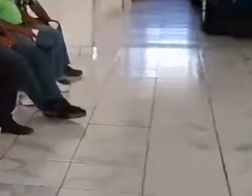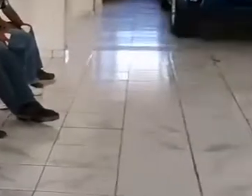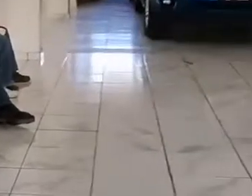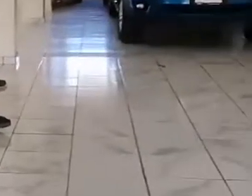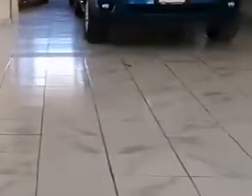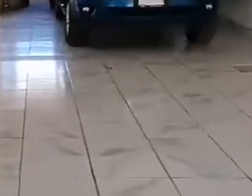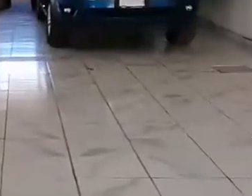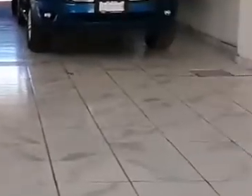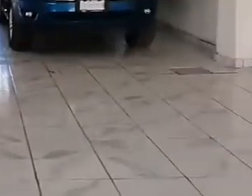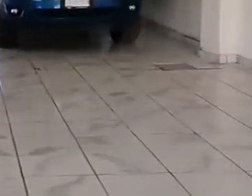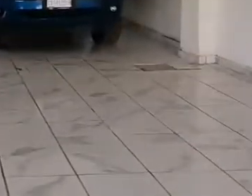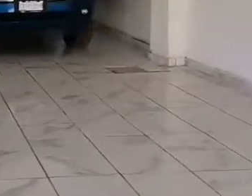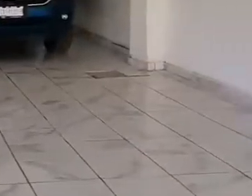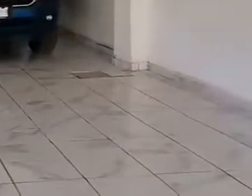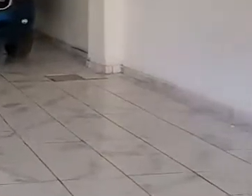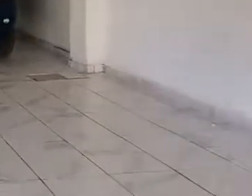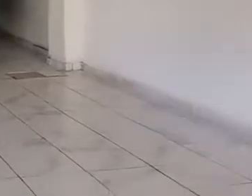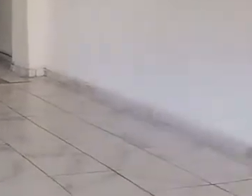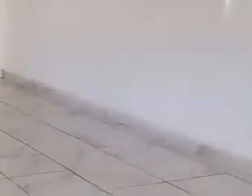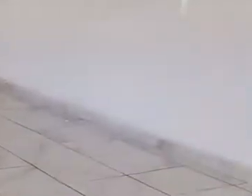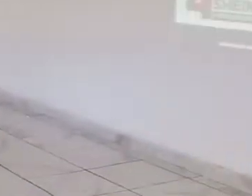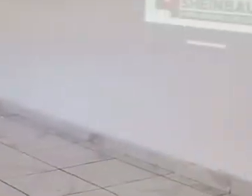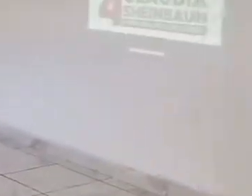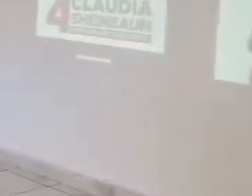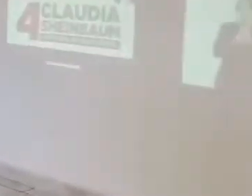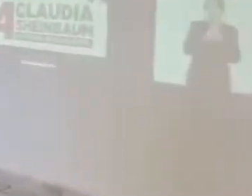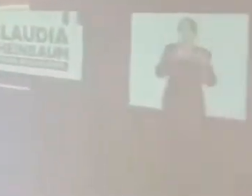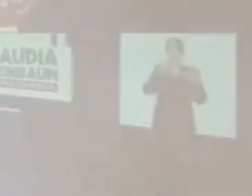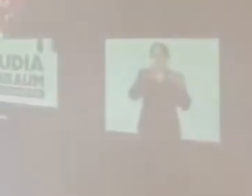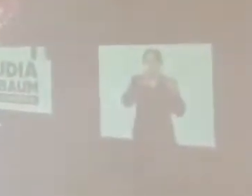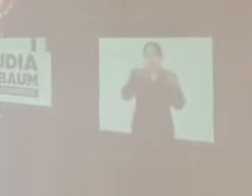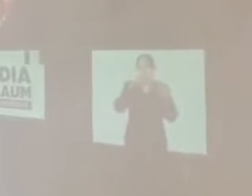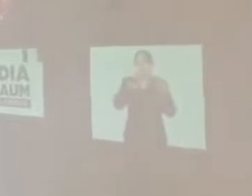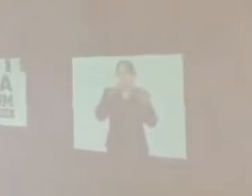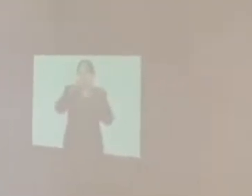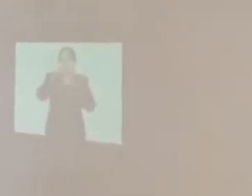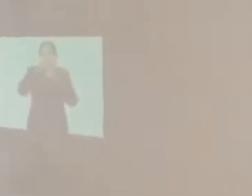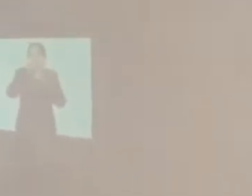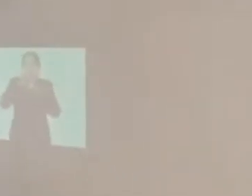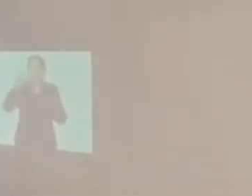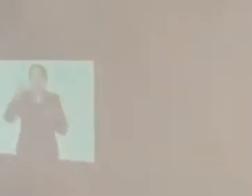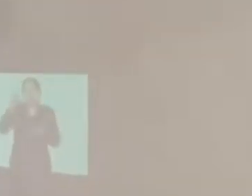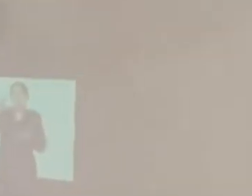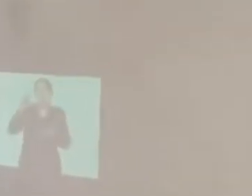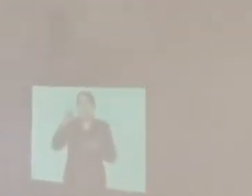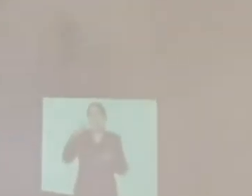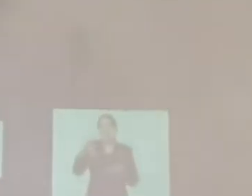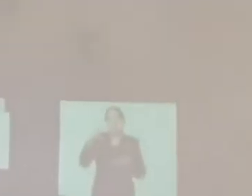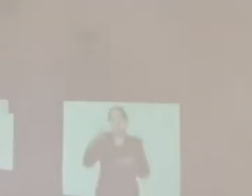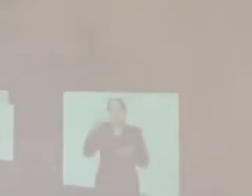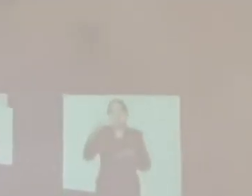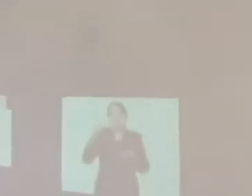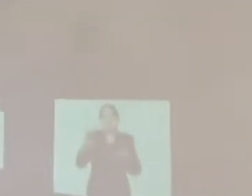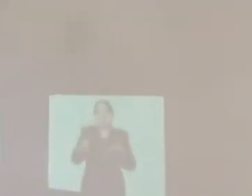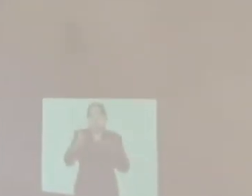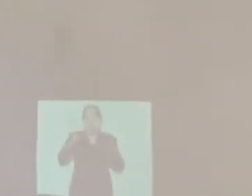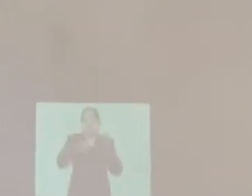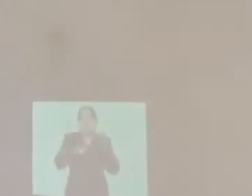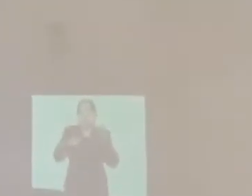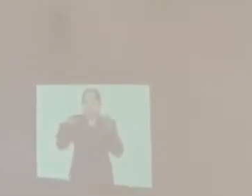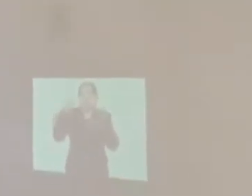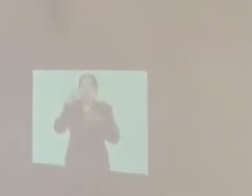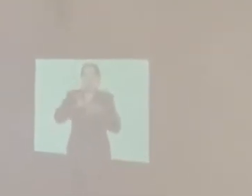Estos avances que ha tenido en la Ciudad de México, donde la jefa de gobierno pues